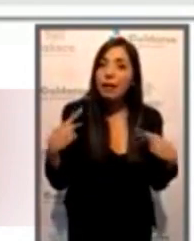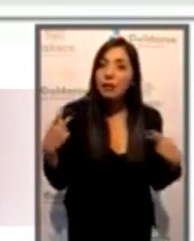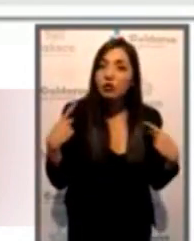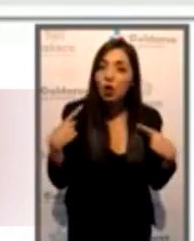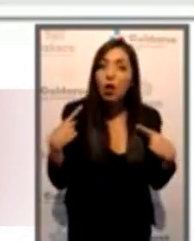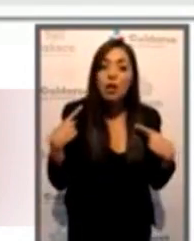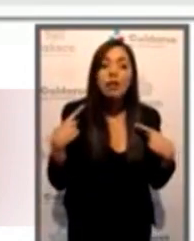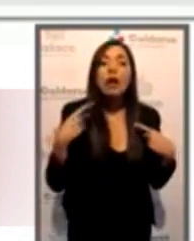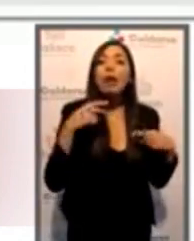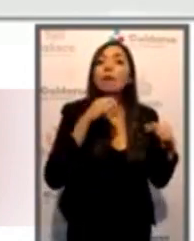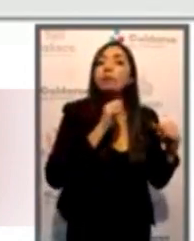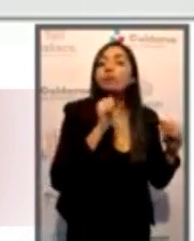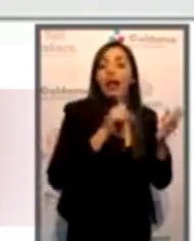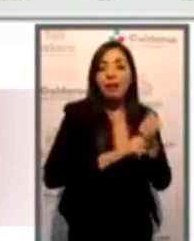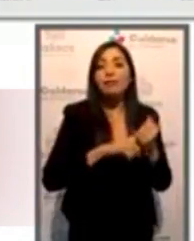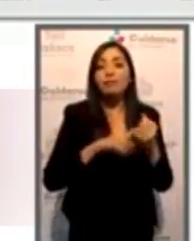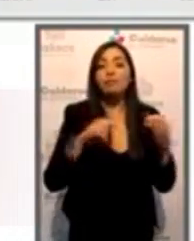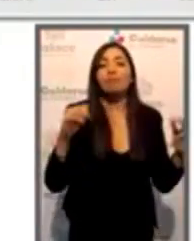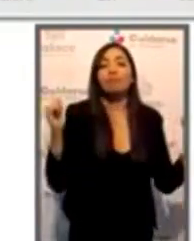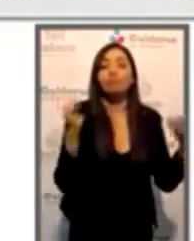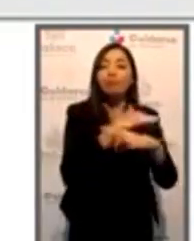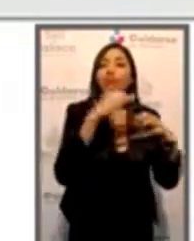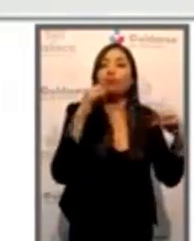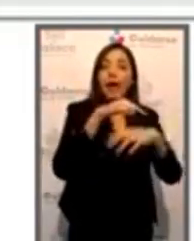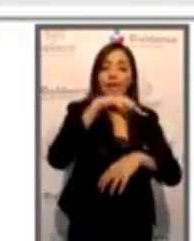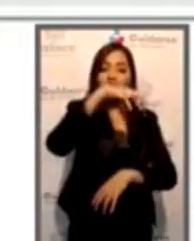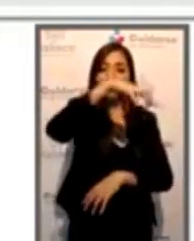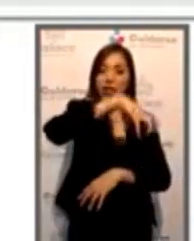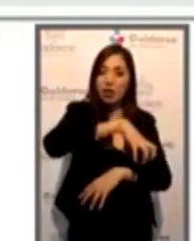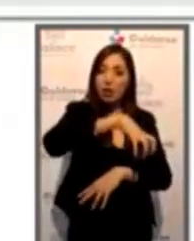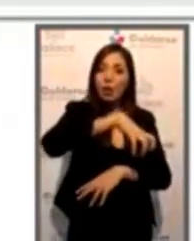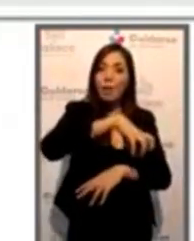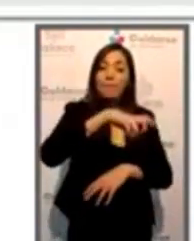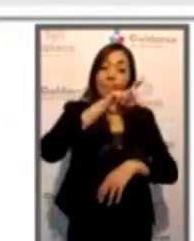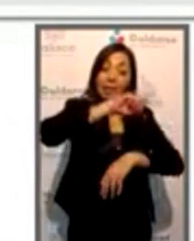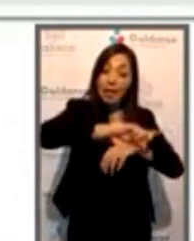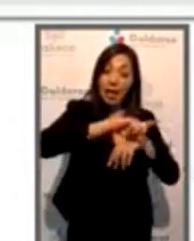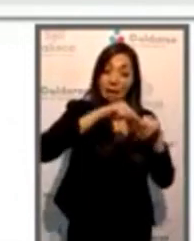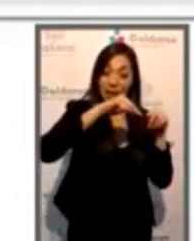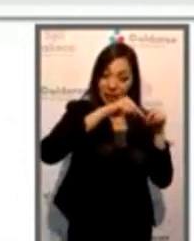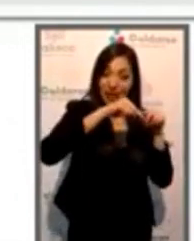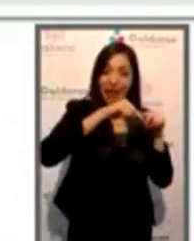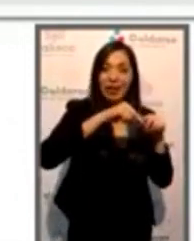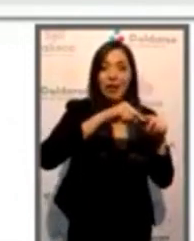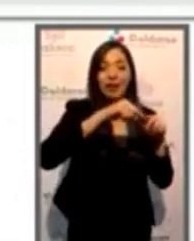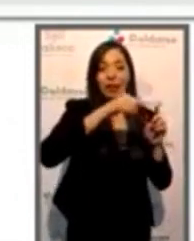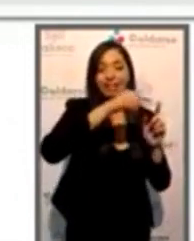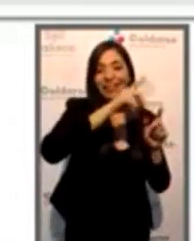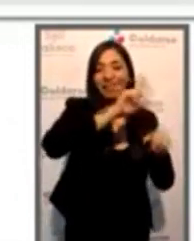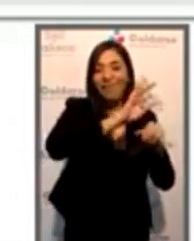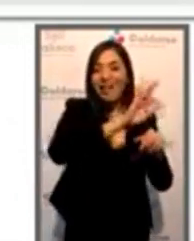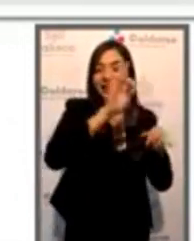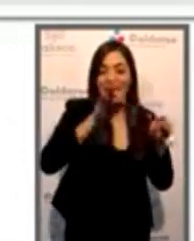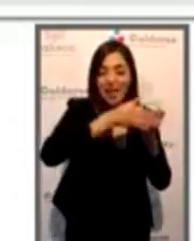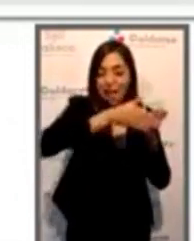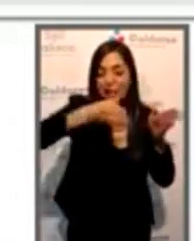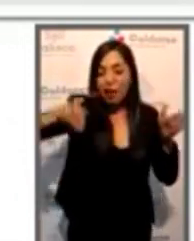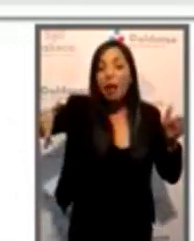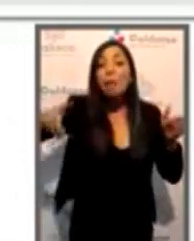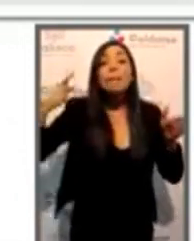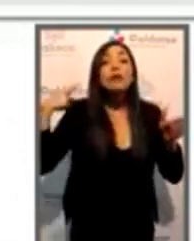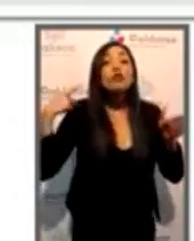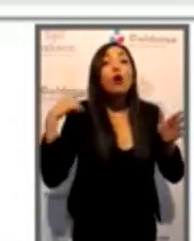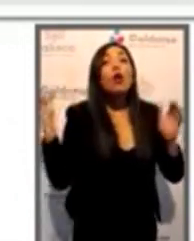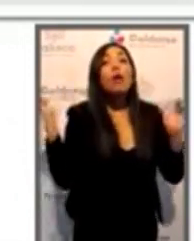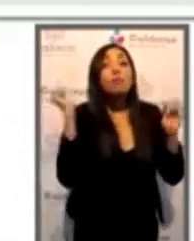filtros sanitarios en estos días de la instalación de los filtros. Ahí podemos observar